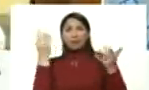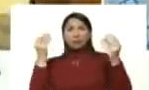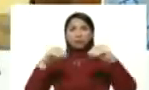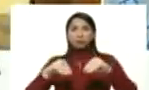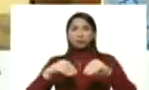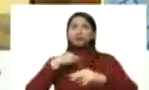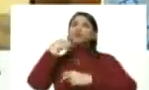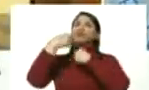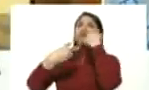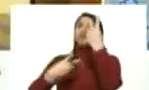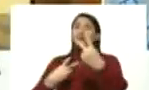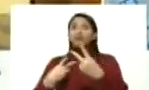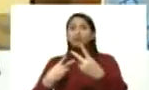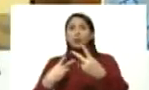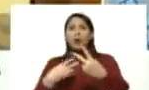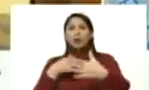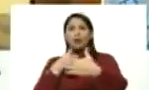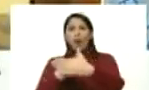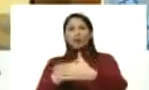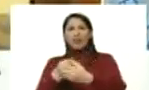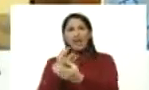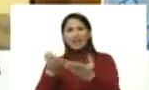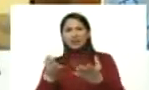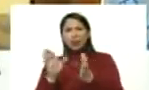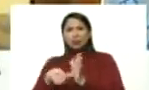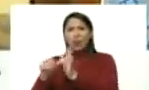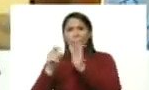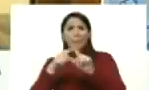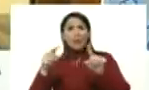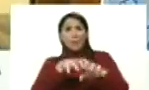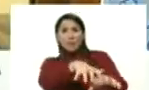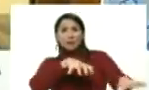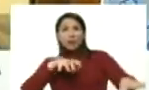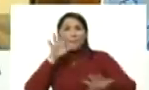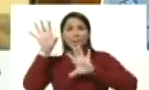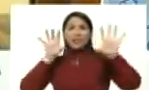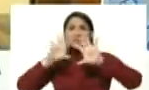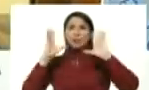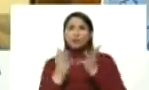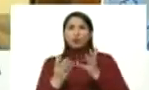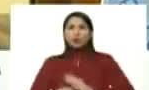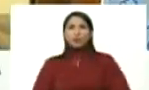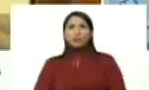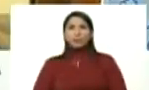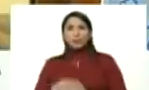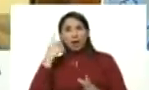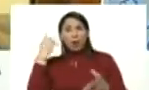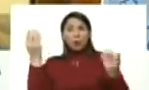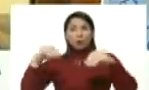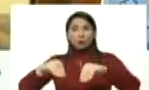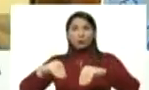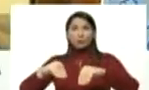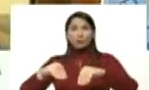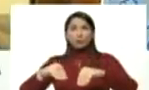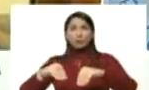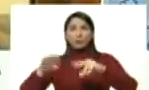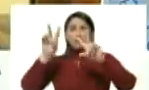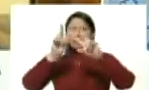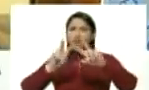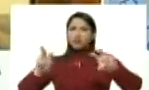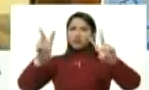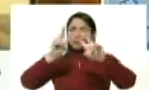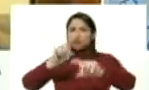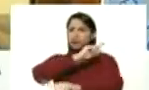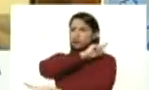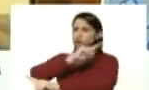alzaron su voz en contra de eso, pero la mayoría de los países del mundo estuvieron de acuerdo que se investigue y